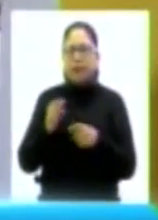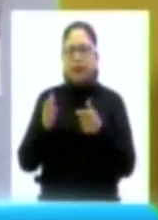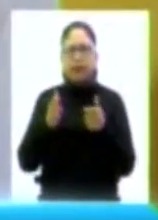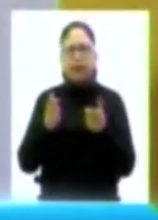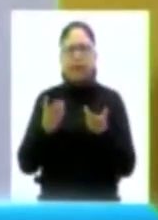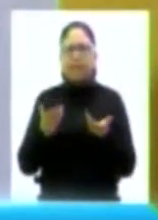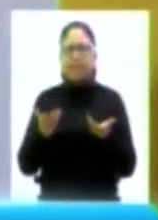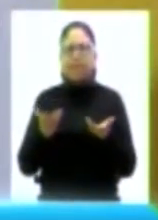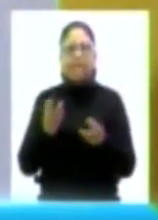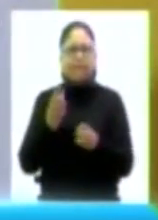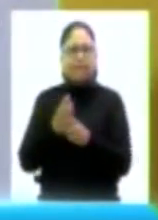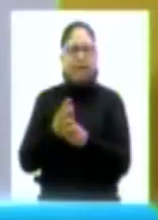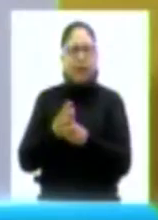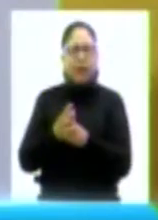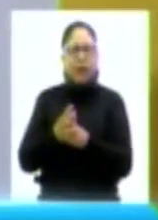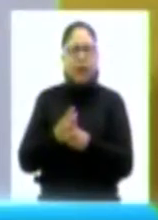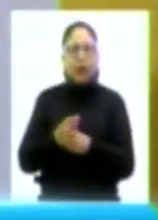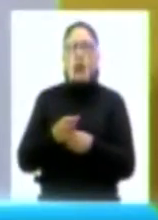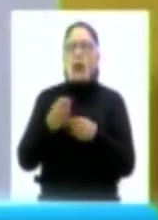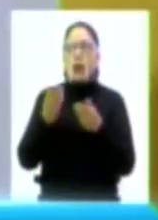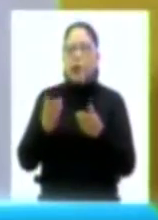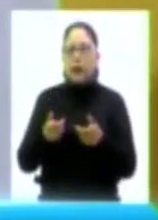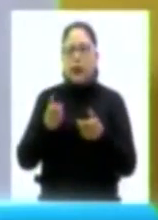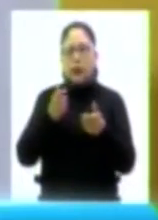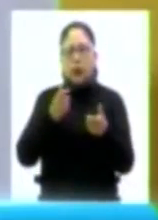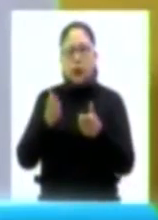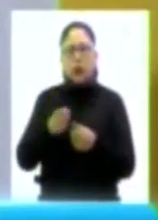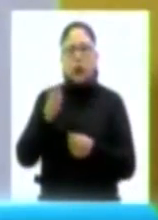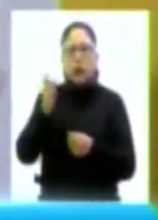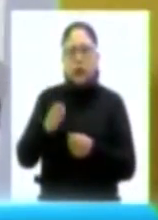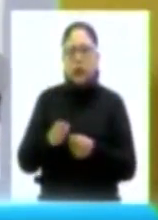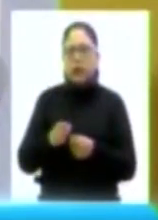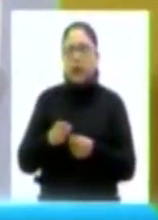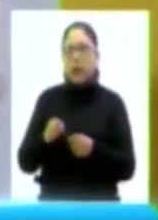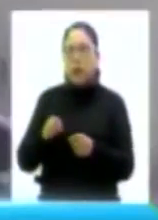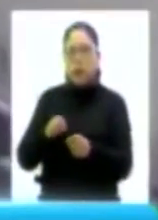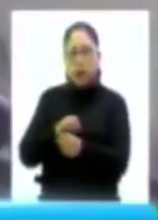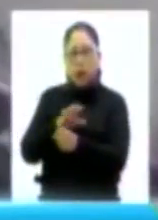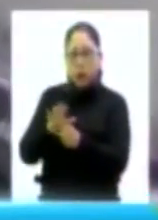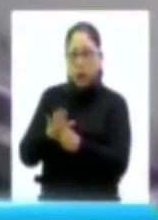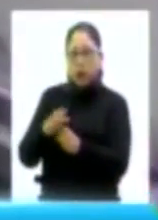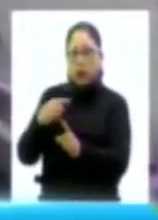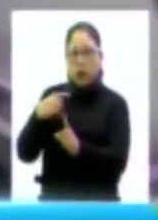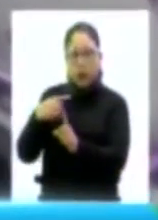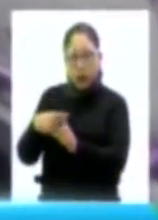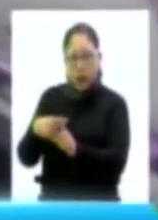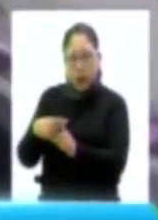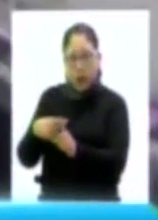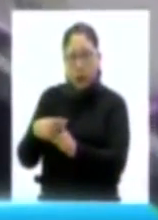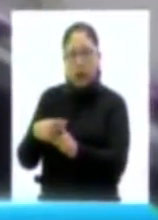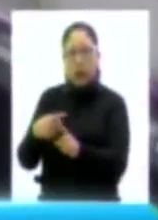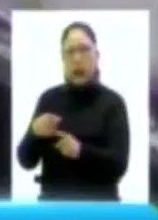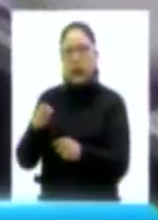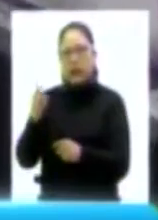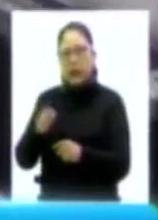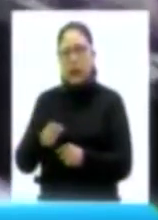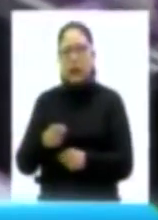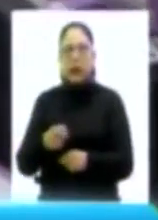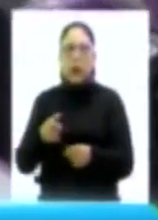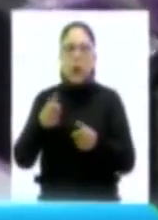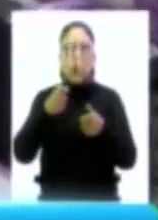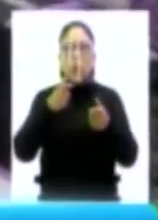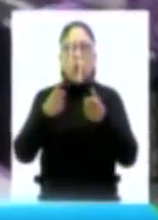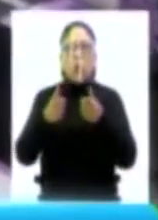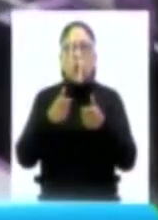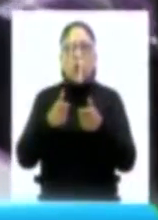veces. Hay que hacerse controles cuando la persona es positiva para ver cómo está el tema de la carga viral. Tienen que saber si siguen